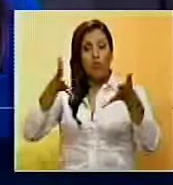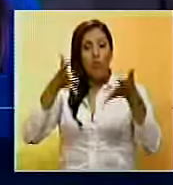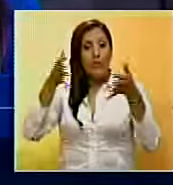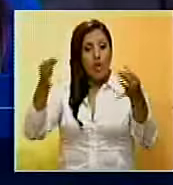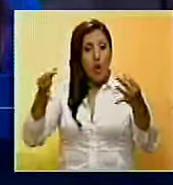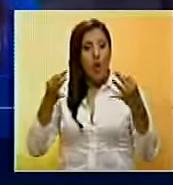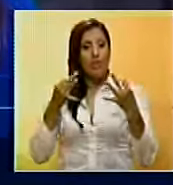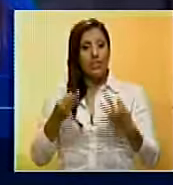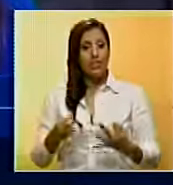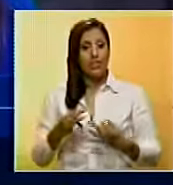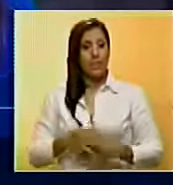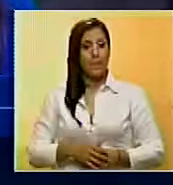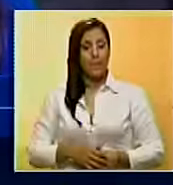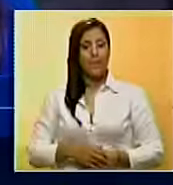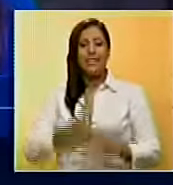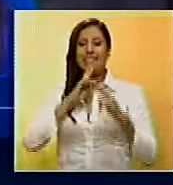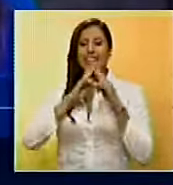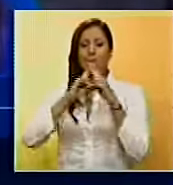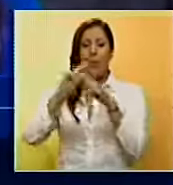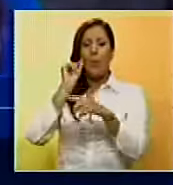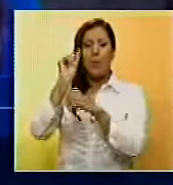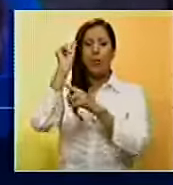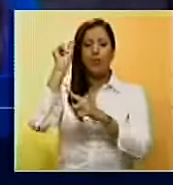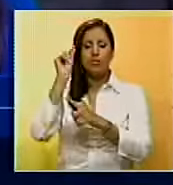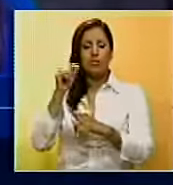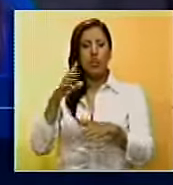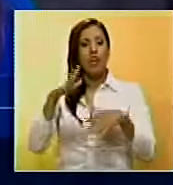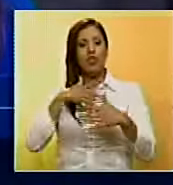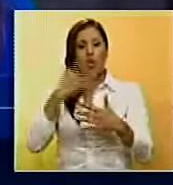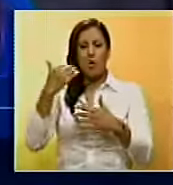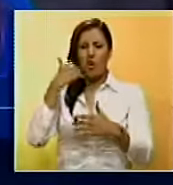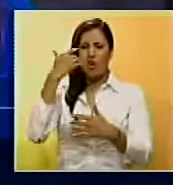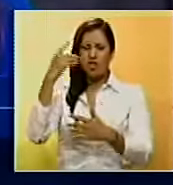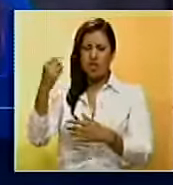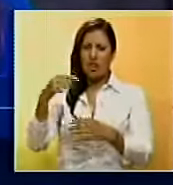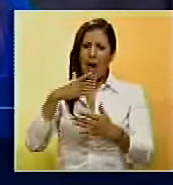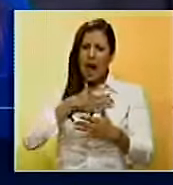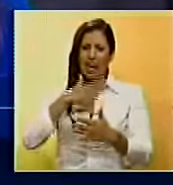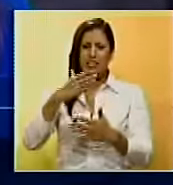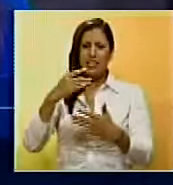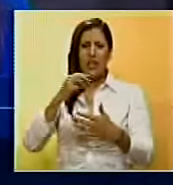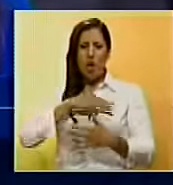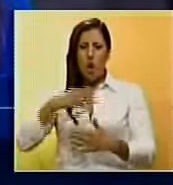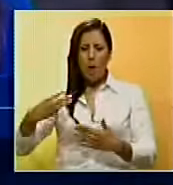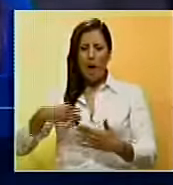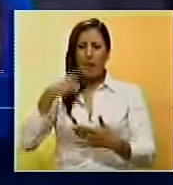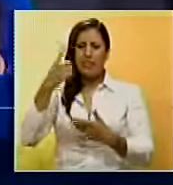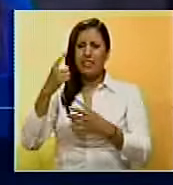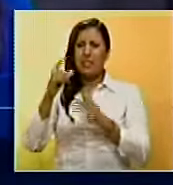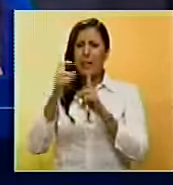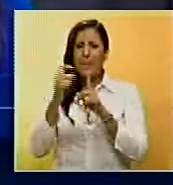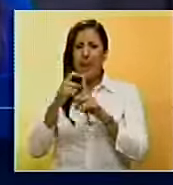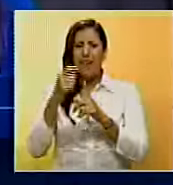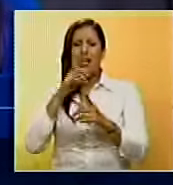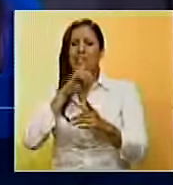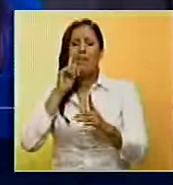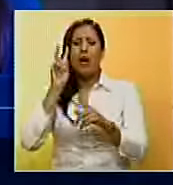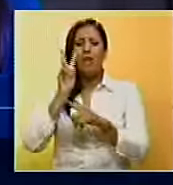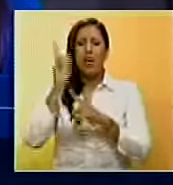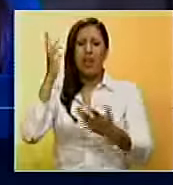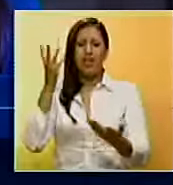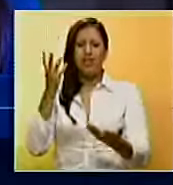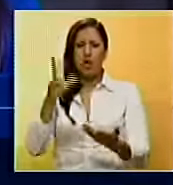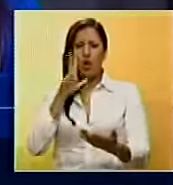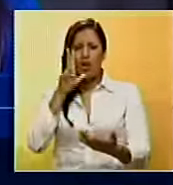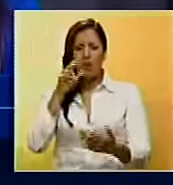comunicado oficial en respuesta a esta agresión que constituye nuevamente una violación flagrante